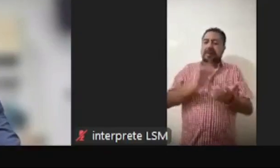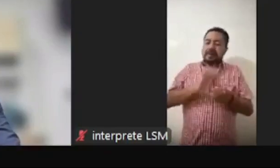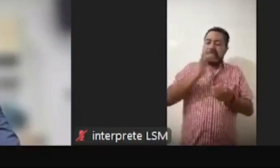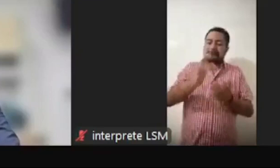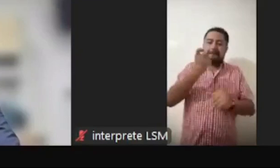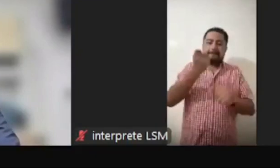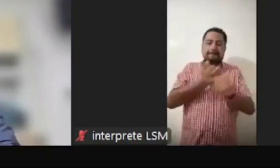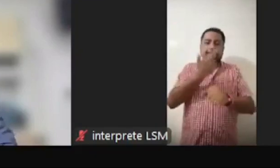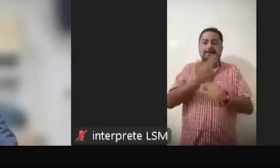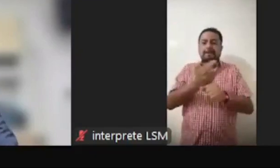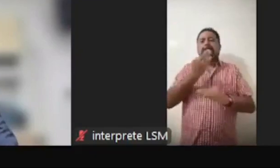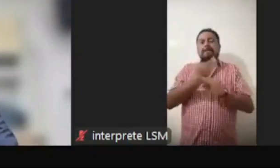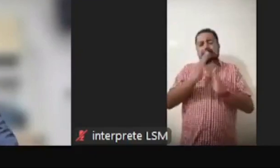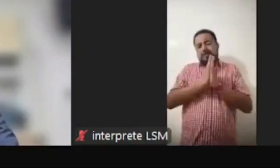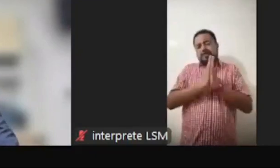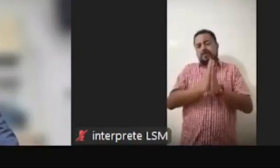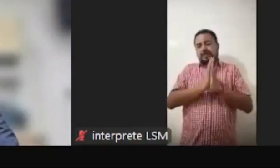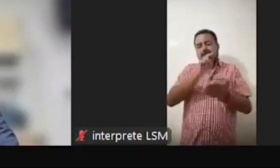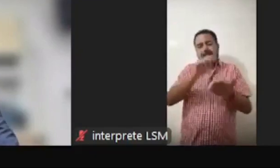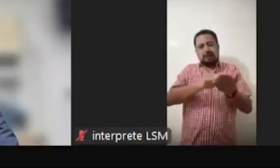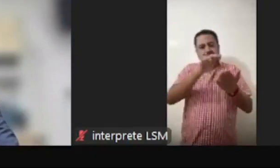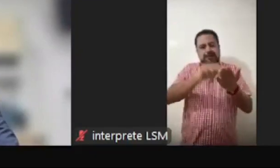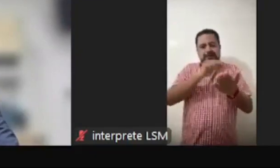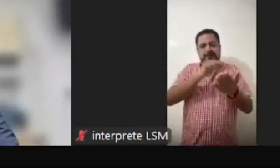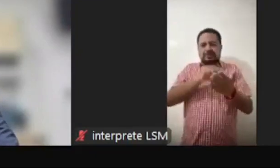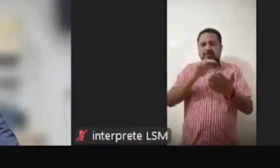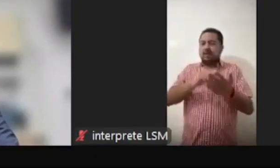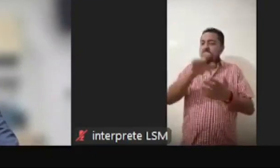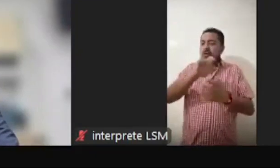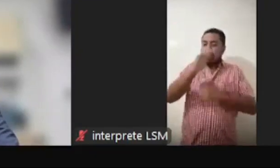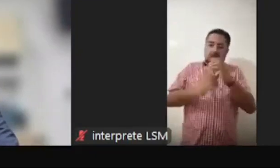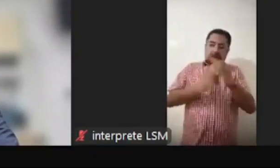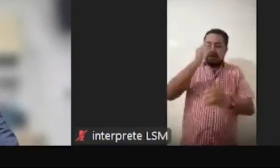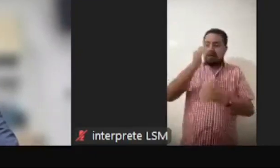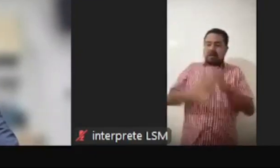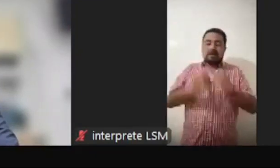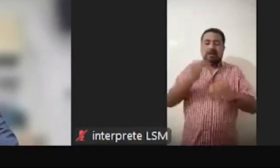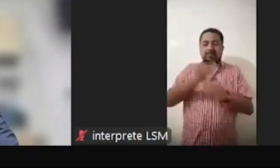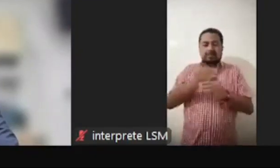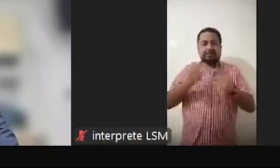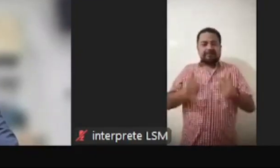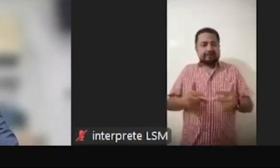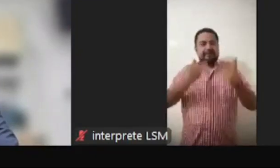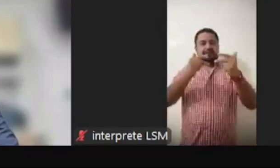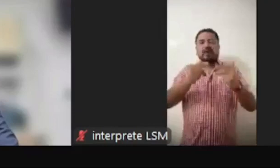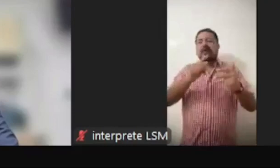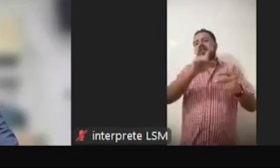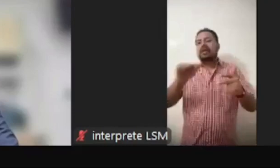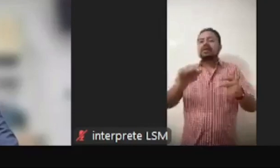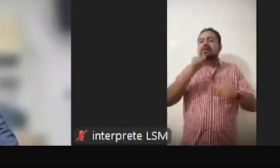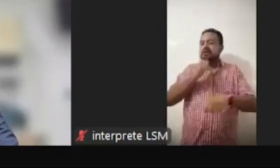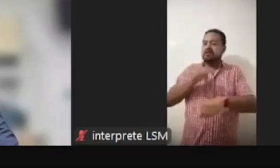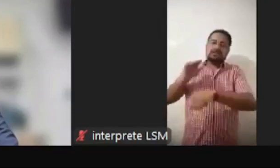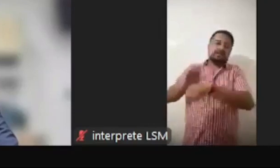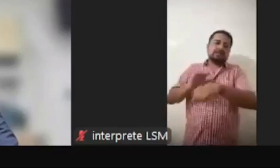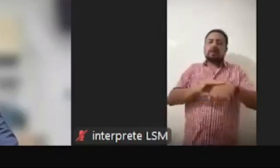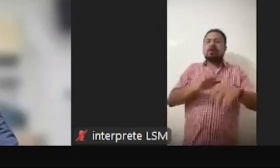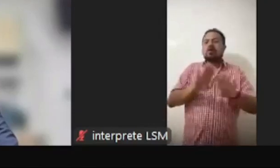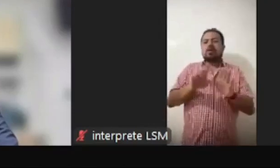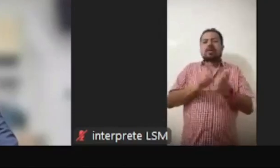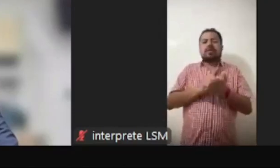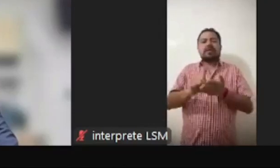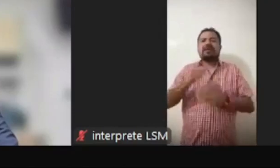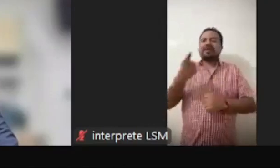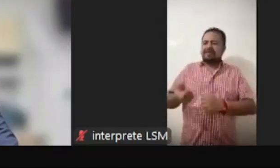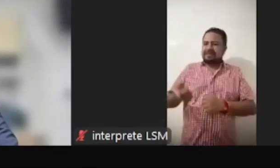Le solicito recabar las firmas a la conclusión de la presente sesión y en consecuencia notificarlos como en derecho